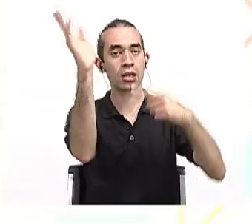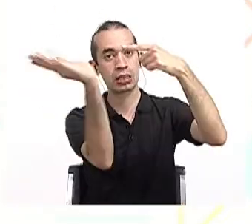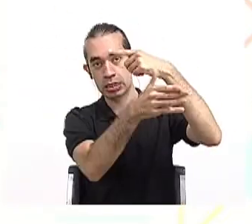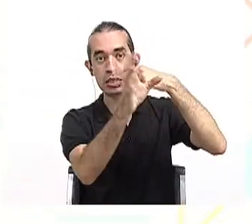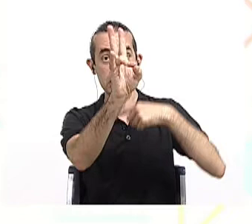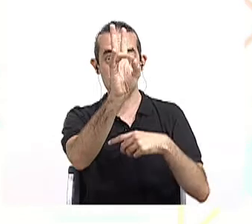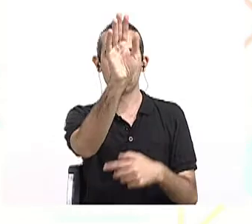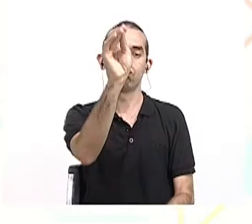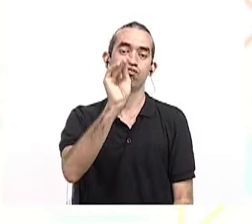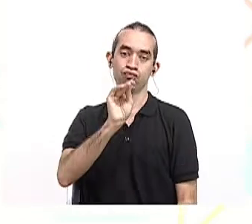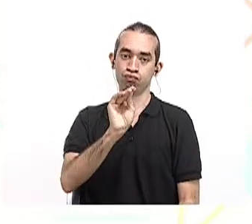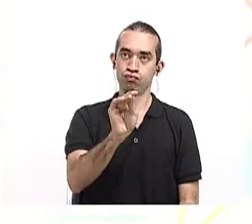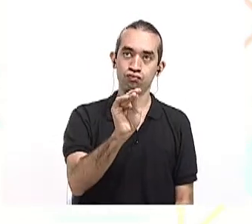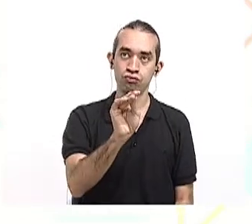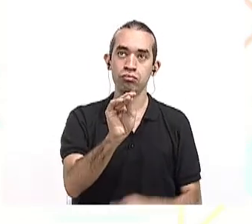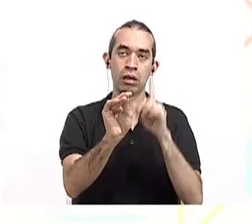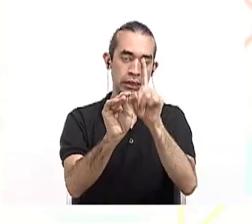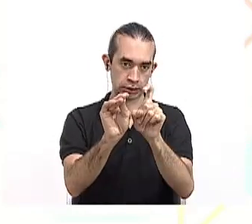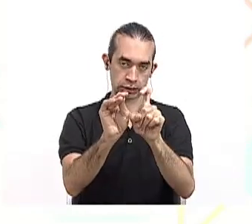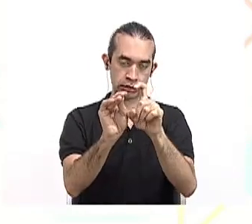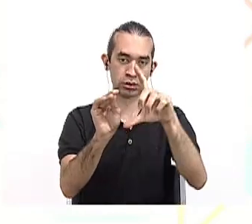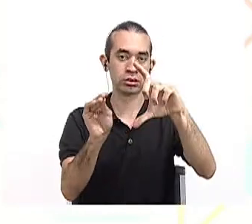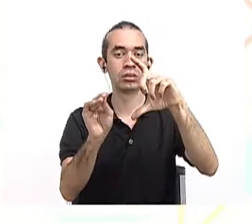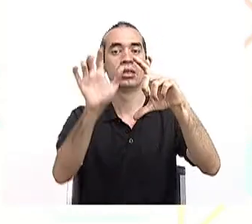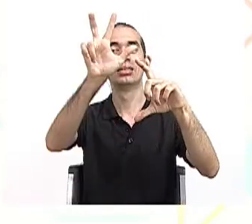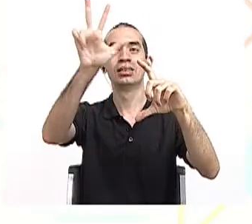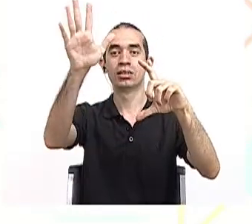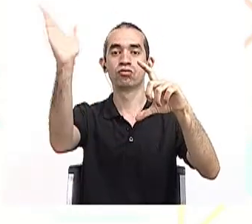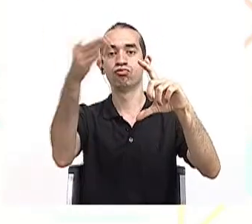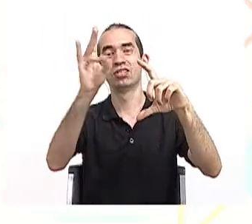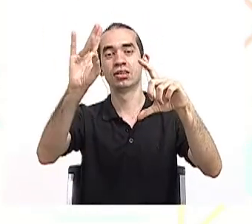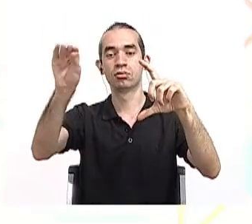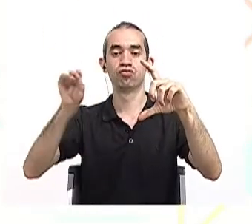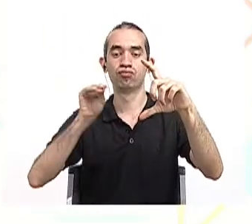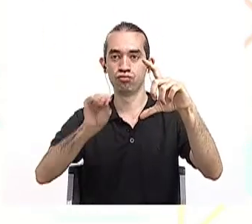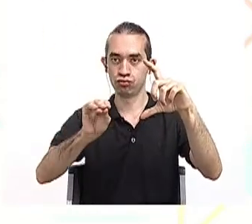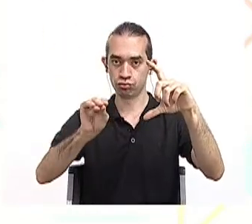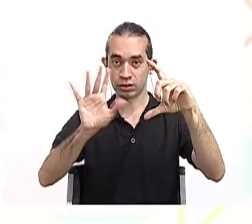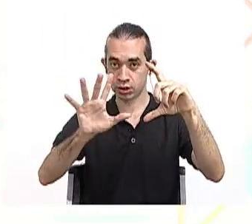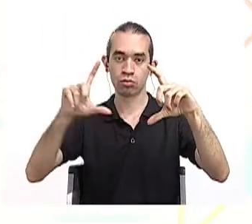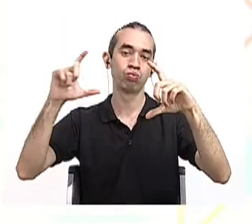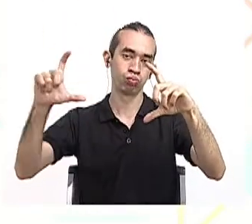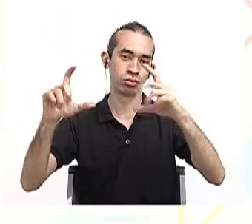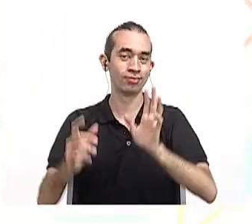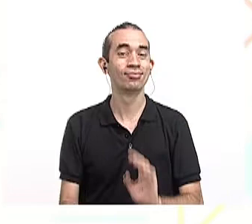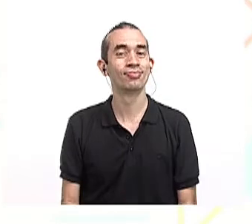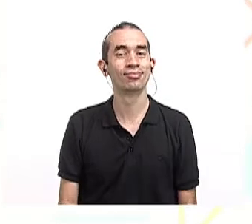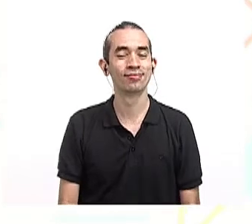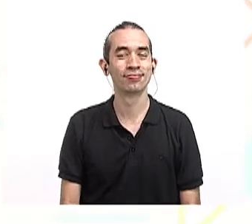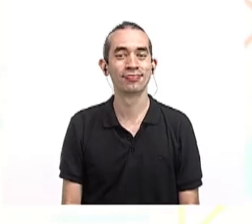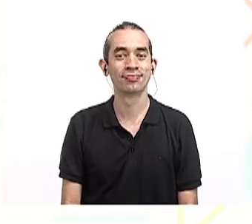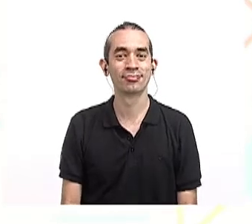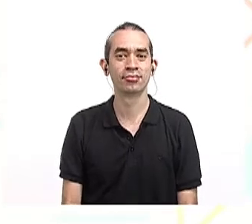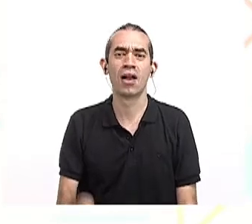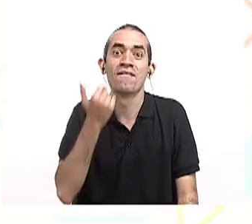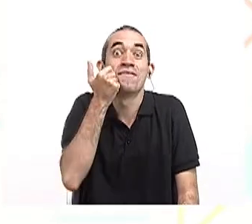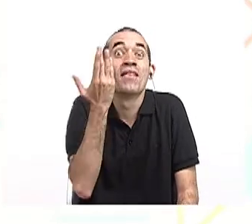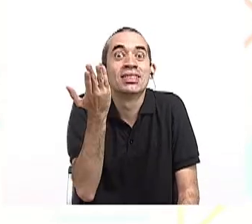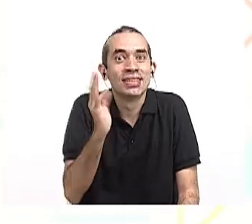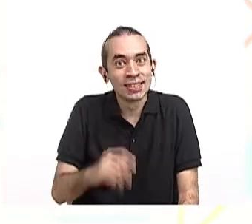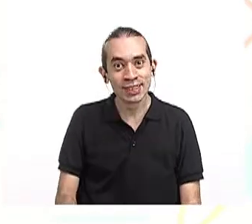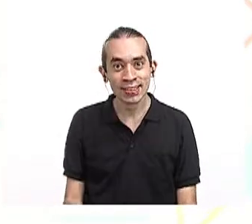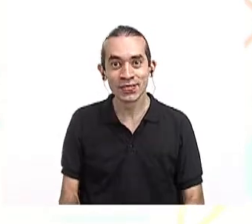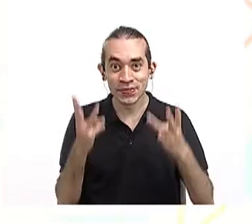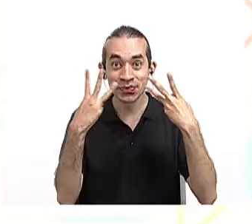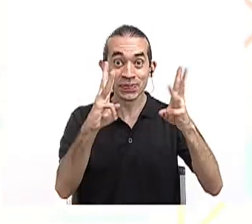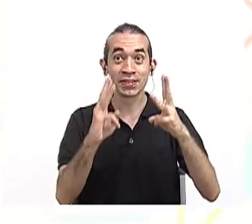entre 7, obtenemos x, y 35 entre 7, obtenemos 5. ¡Qué fácil este